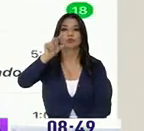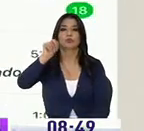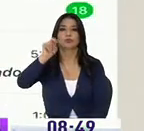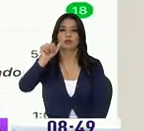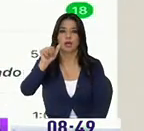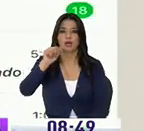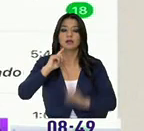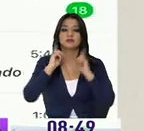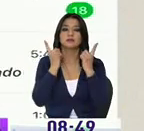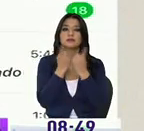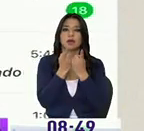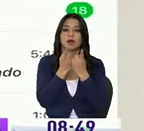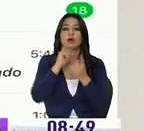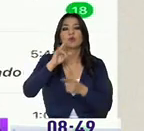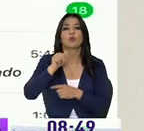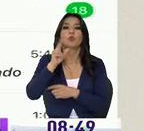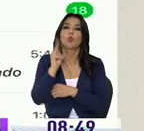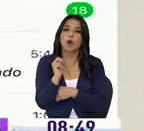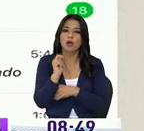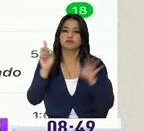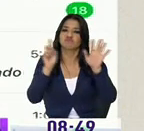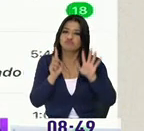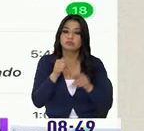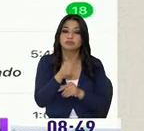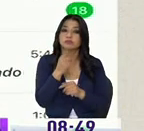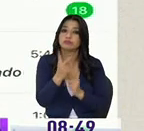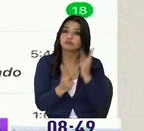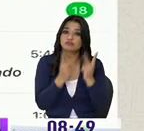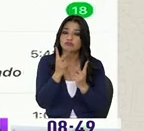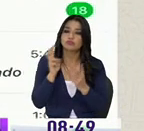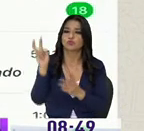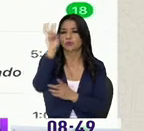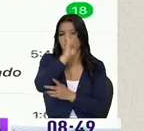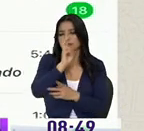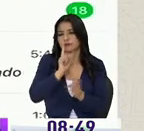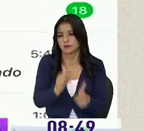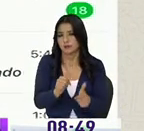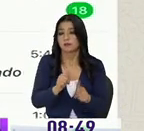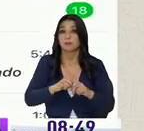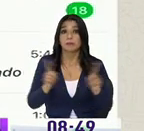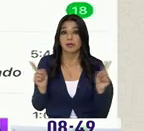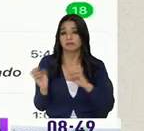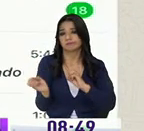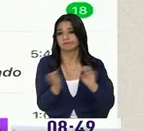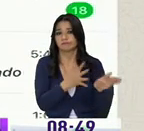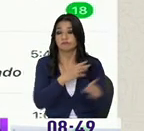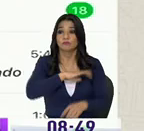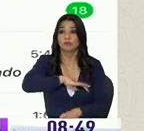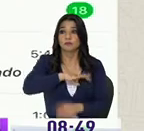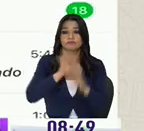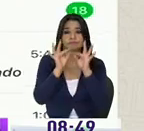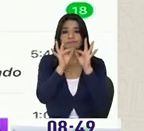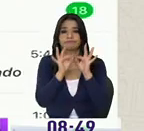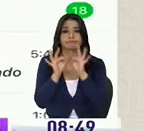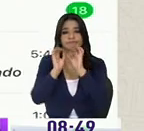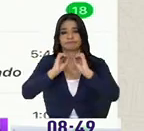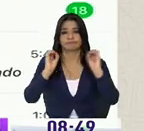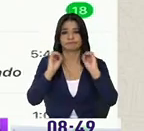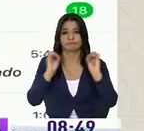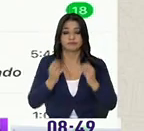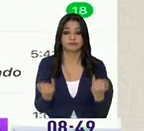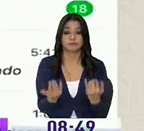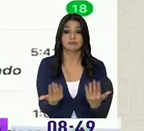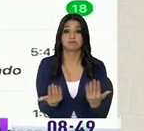sector de San Juan. Es un hermoso mirador que es visitado por turistas nacionales y extranjeros, pero que ha sido olvidado por el municipio. El